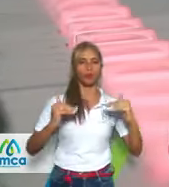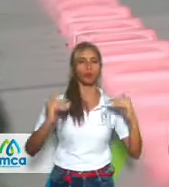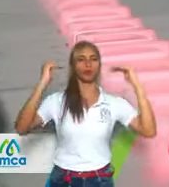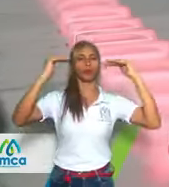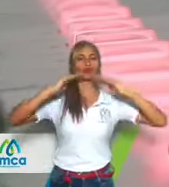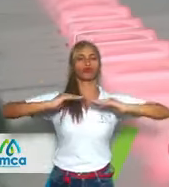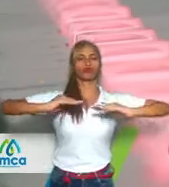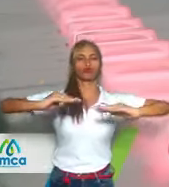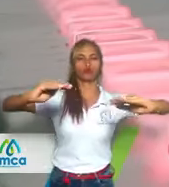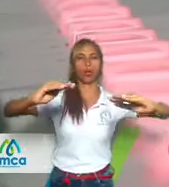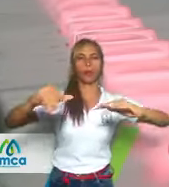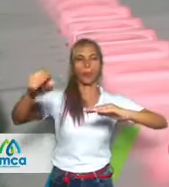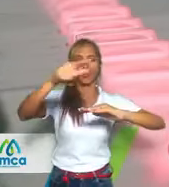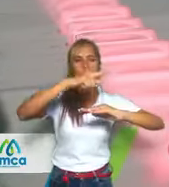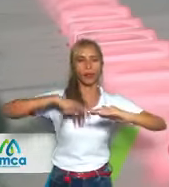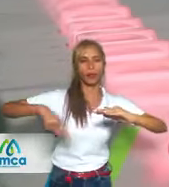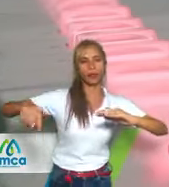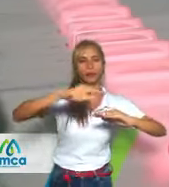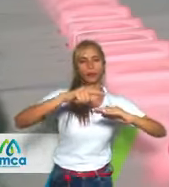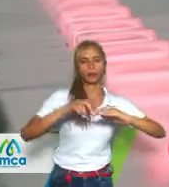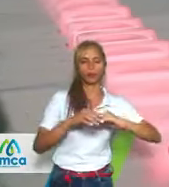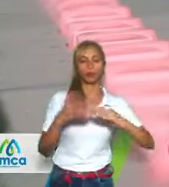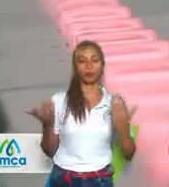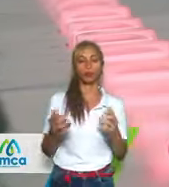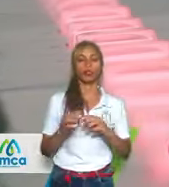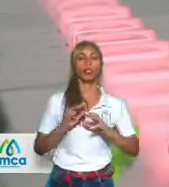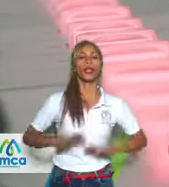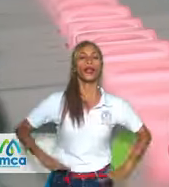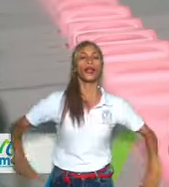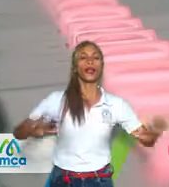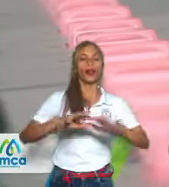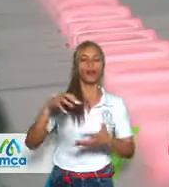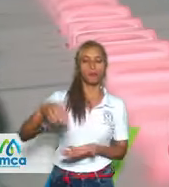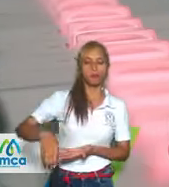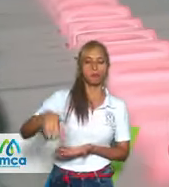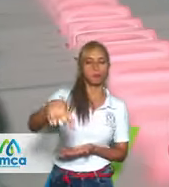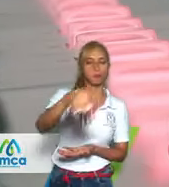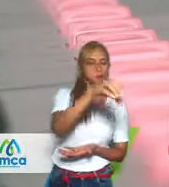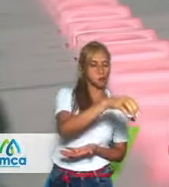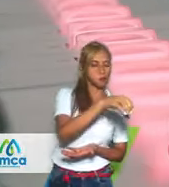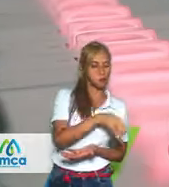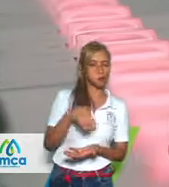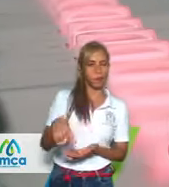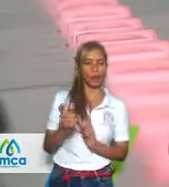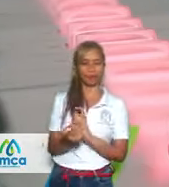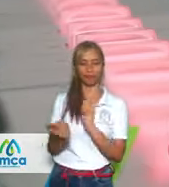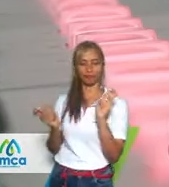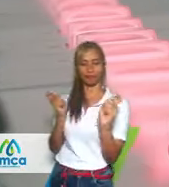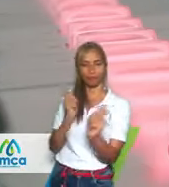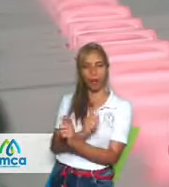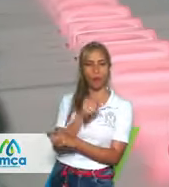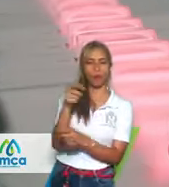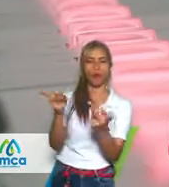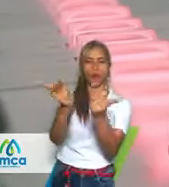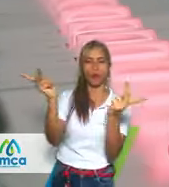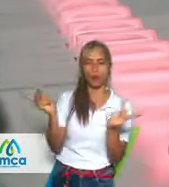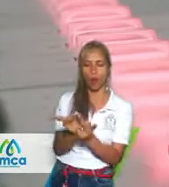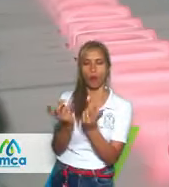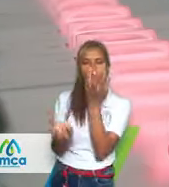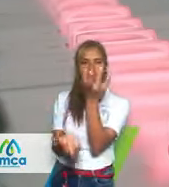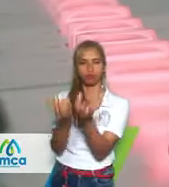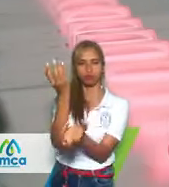de diferentes espacios, a la modificación del sector de cocinas, de locales de cocinas,